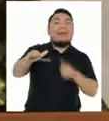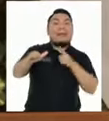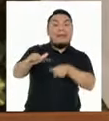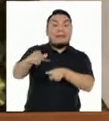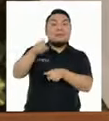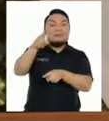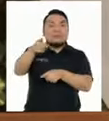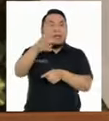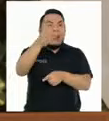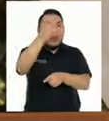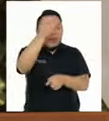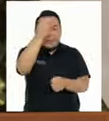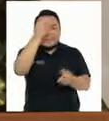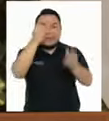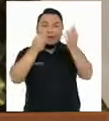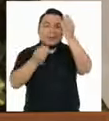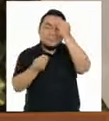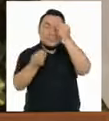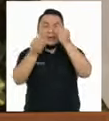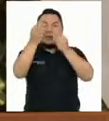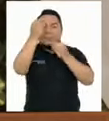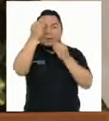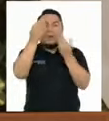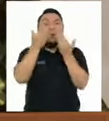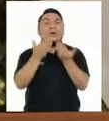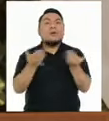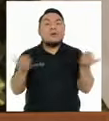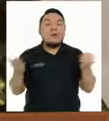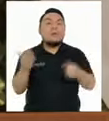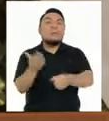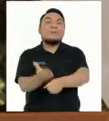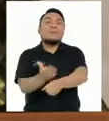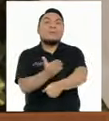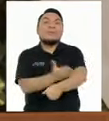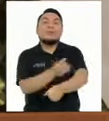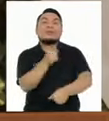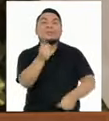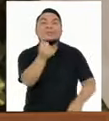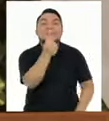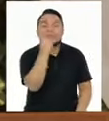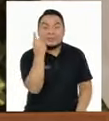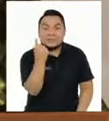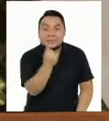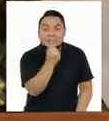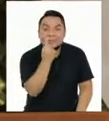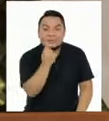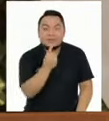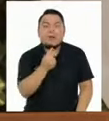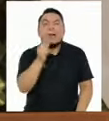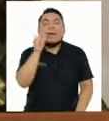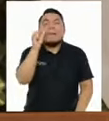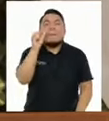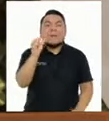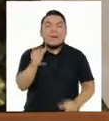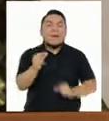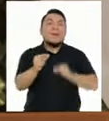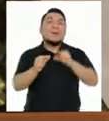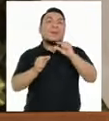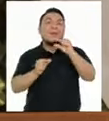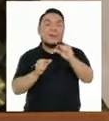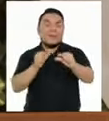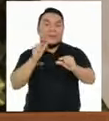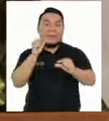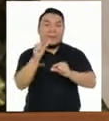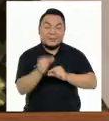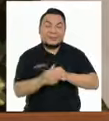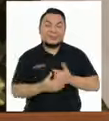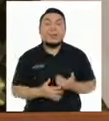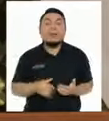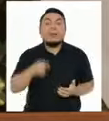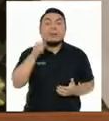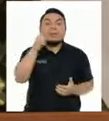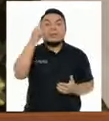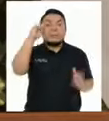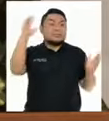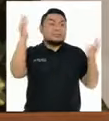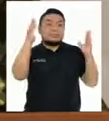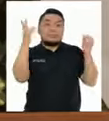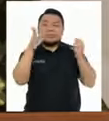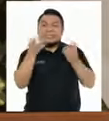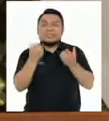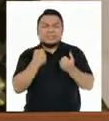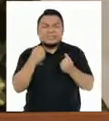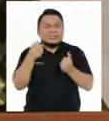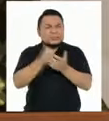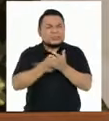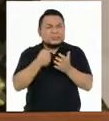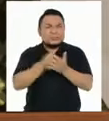cada vez más cosas por ustedes solitos. Poco a poco, no se desesperen,